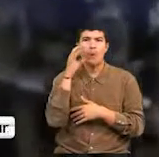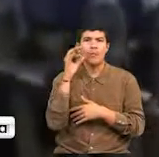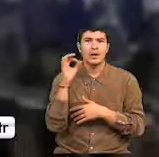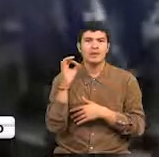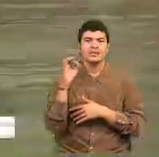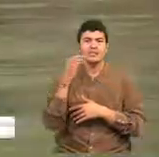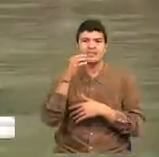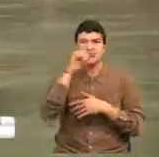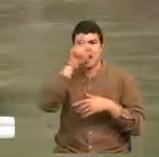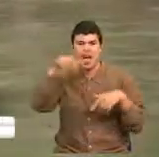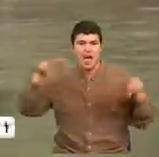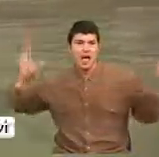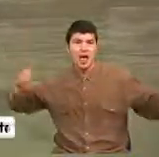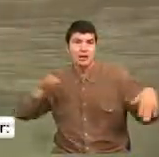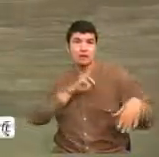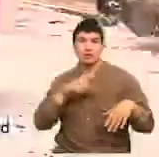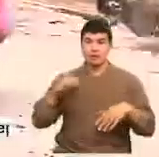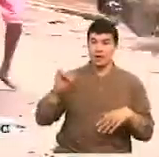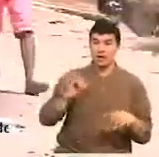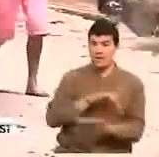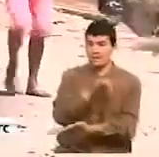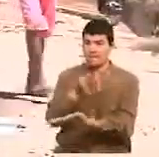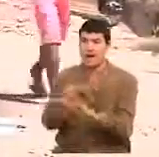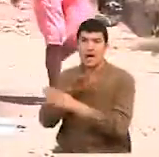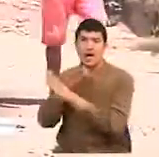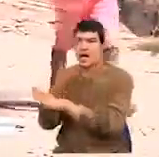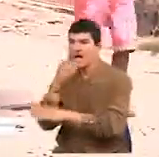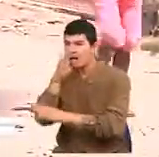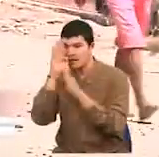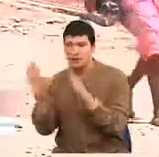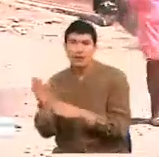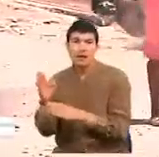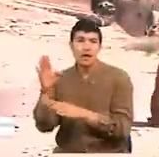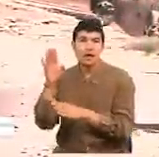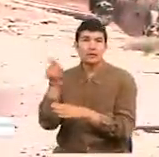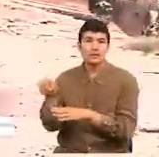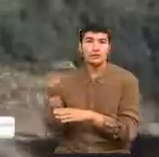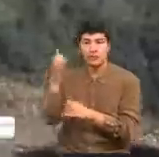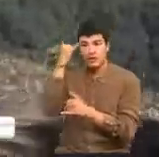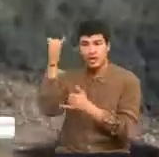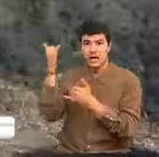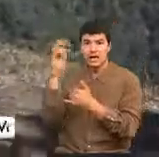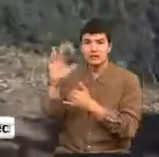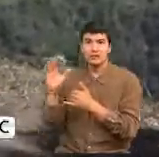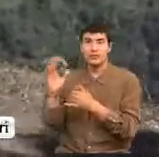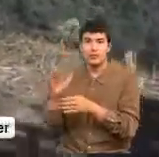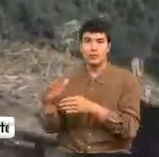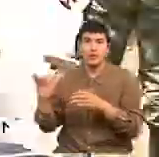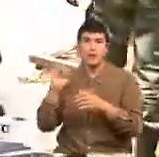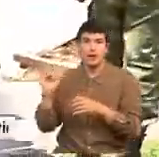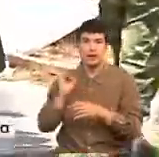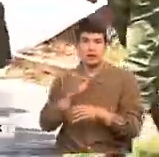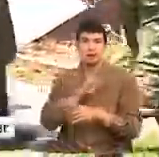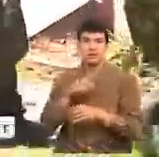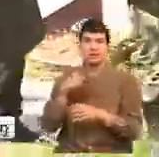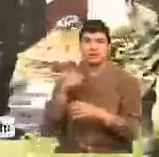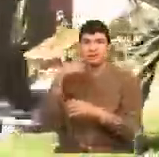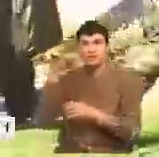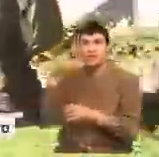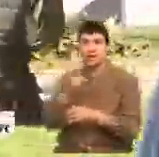Inmediatamente ingresamos con tropas al área. De acuerdo a lo que nos dice la inteligencia militar, de acuerdo a lo que hemos podido